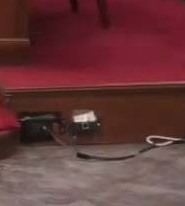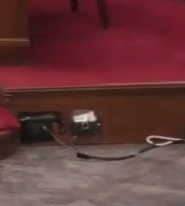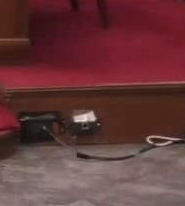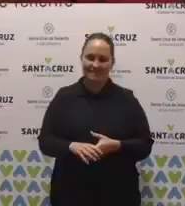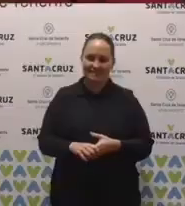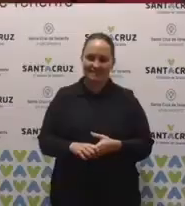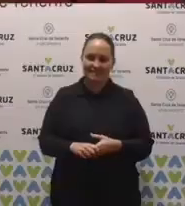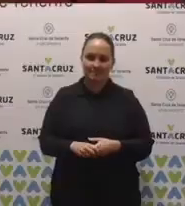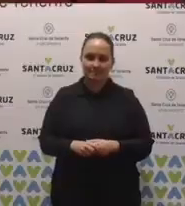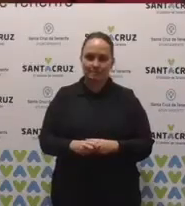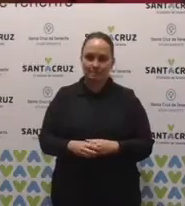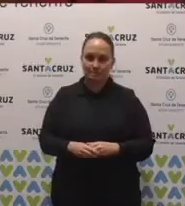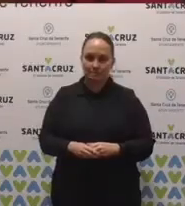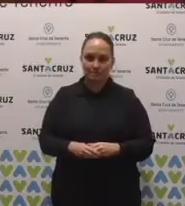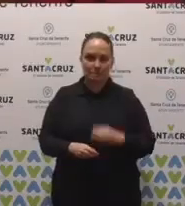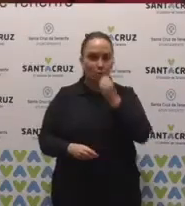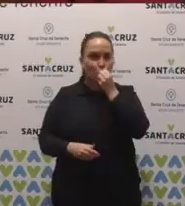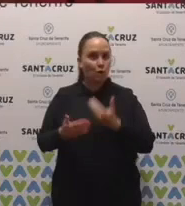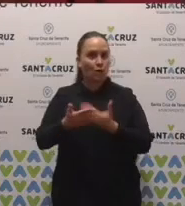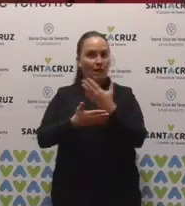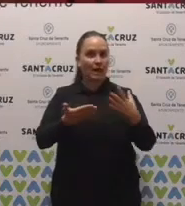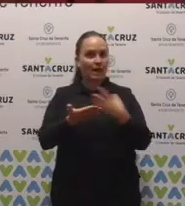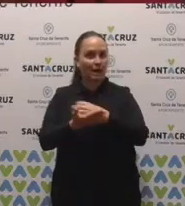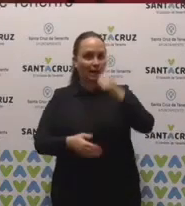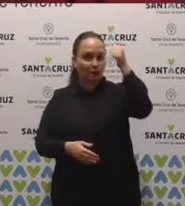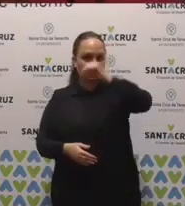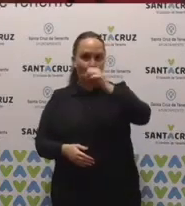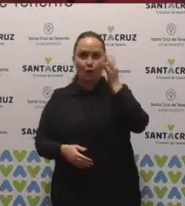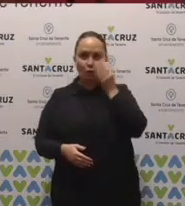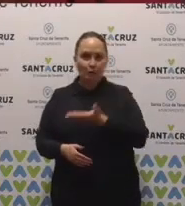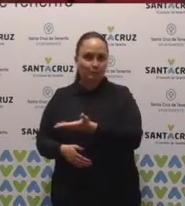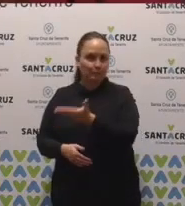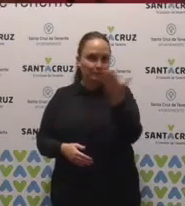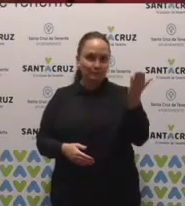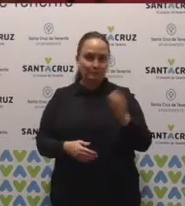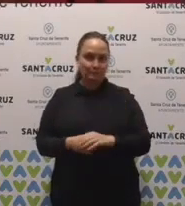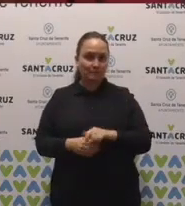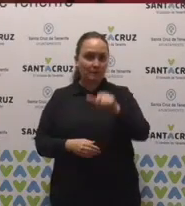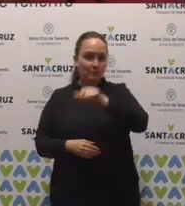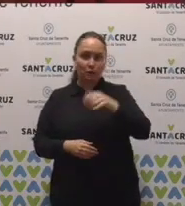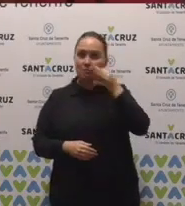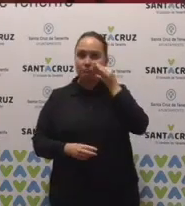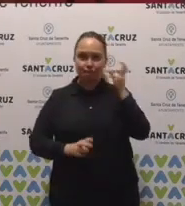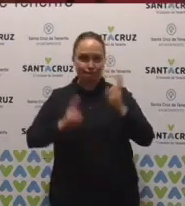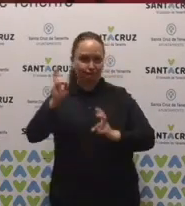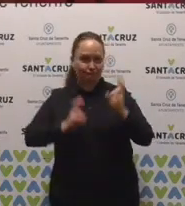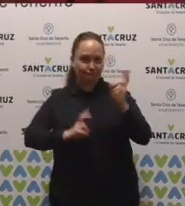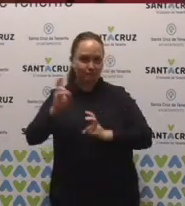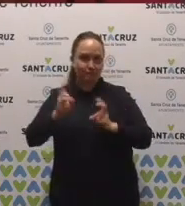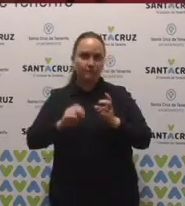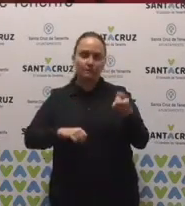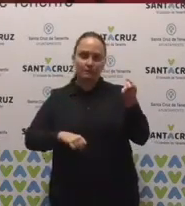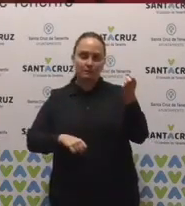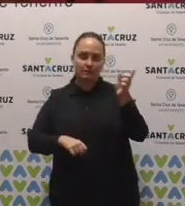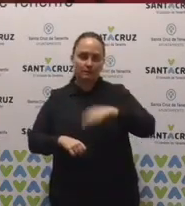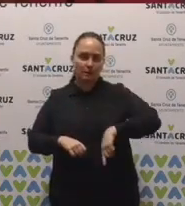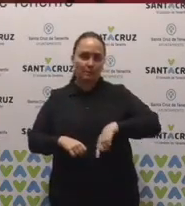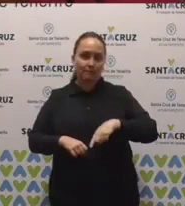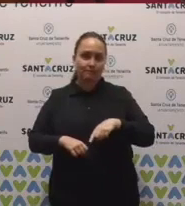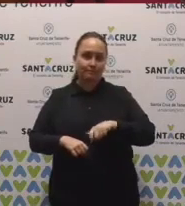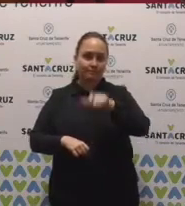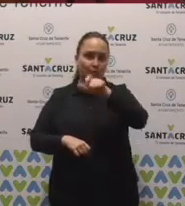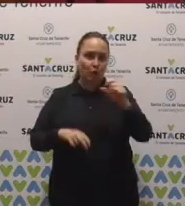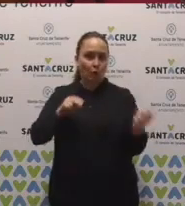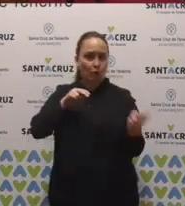buenos días a todos ya todas a los que están aquí a los que están en sus ordenadores